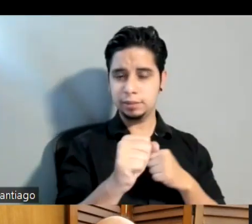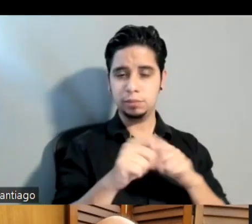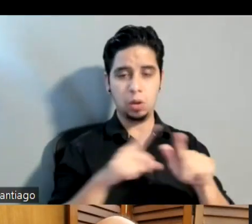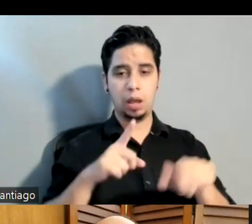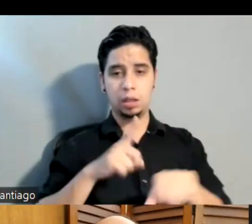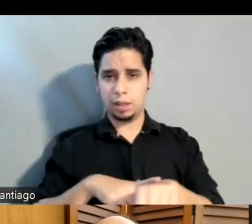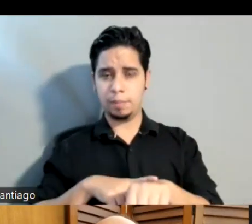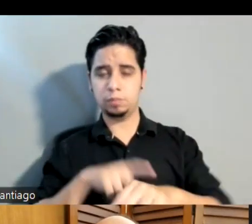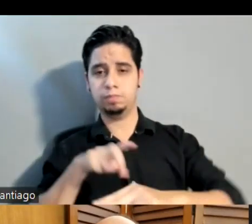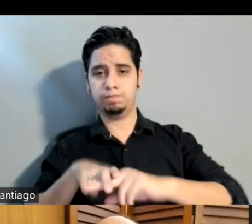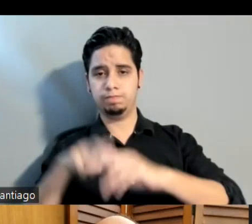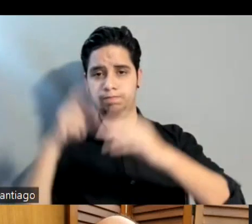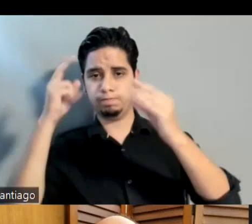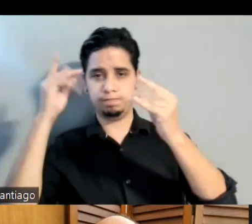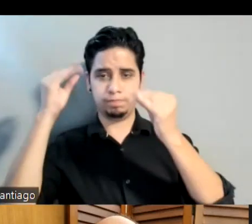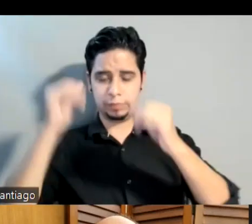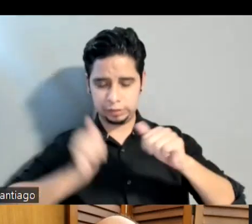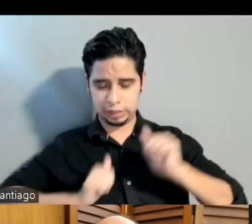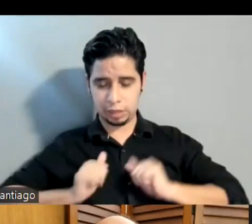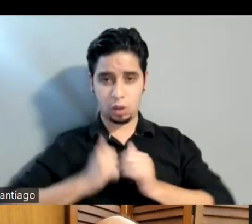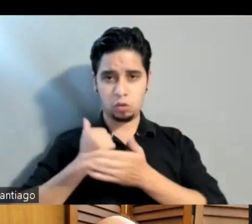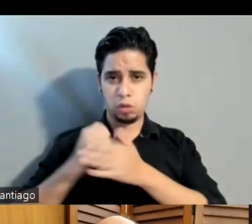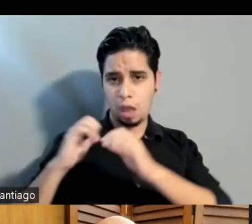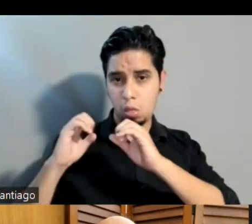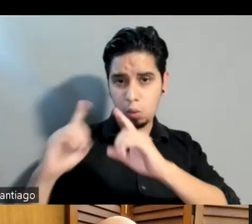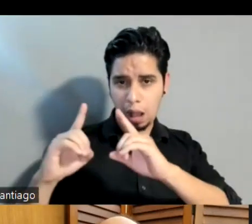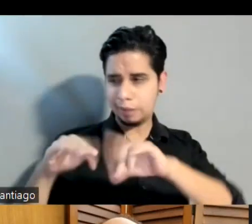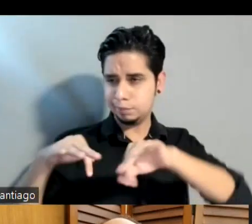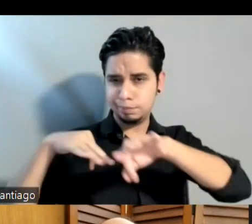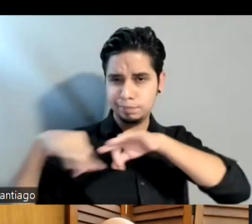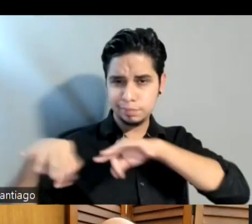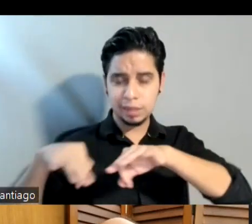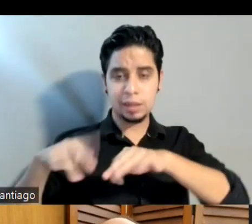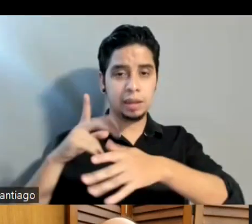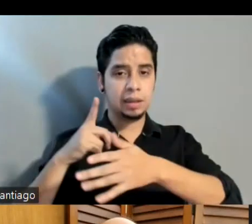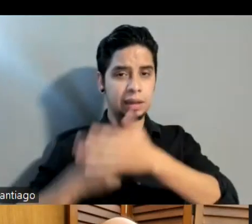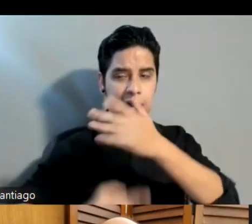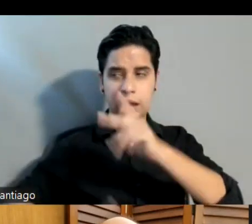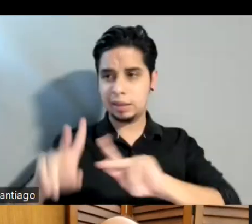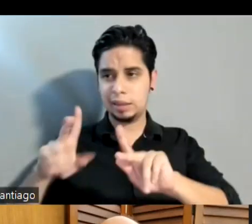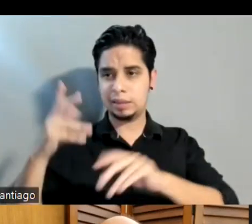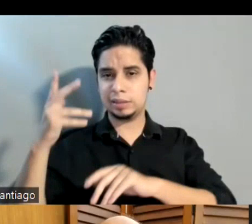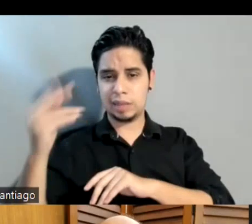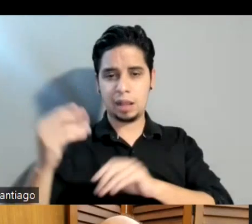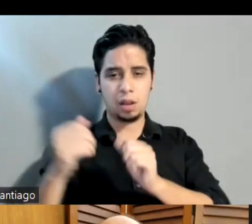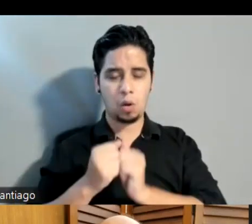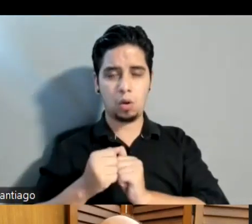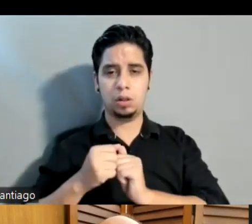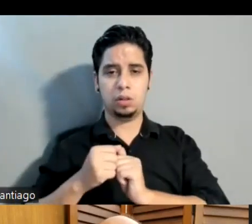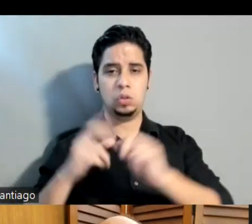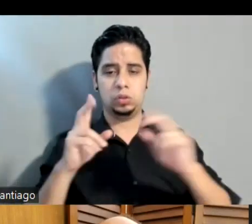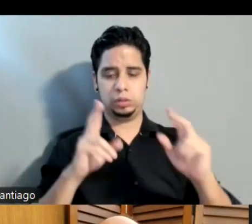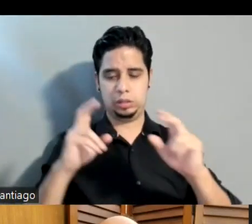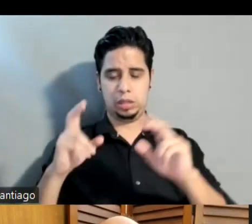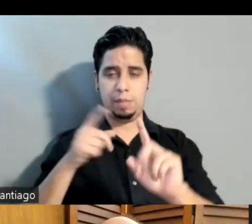que el teatro sirva para educar, que la gente salga, que se toquen unos temas puntuales, pero que se lleve un mensaje